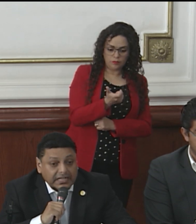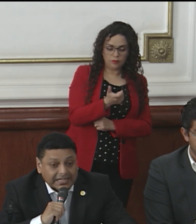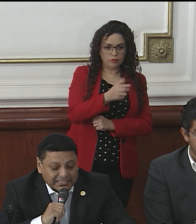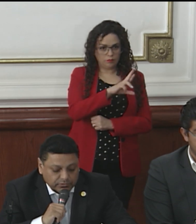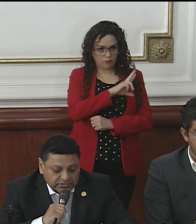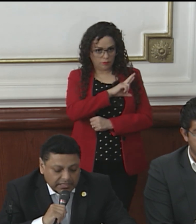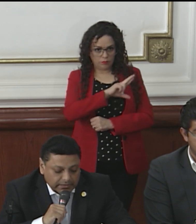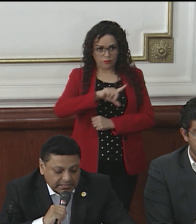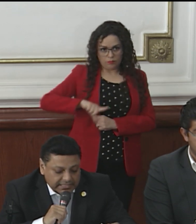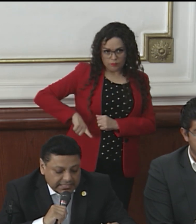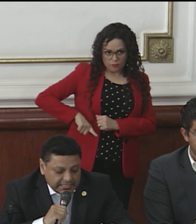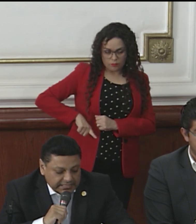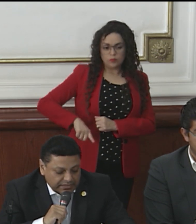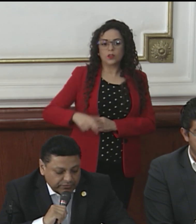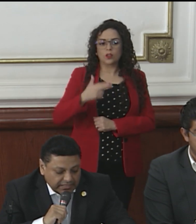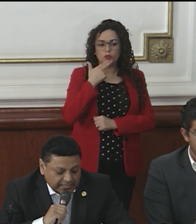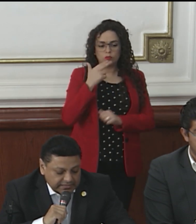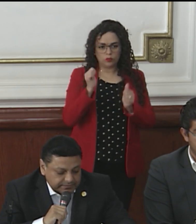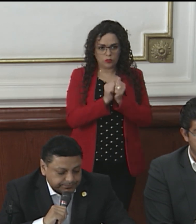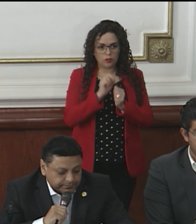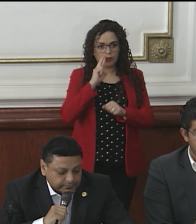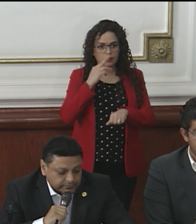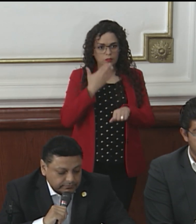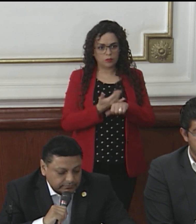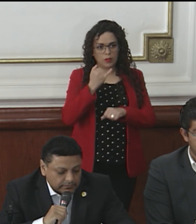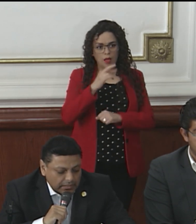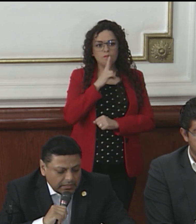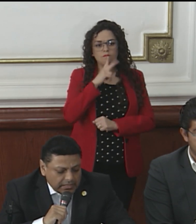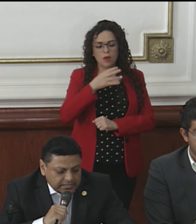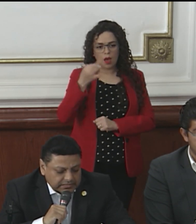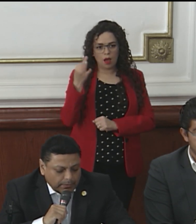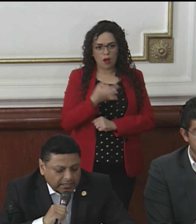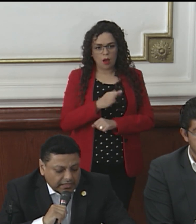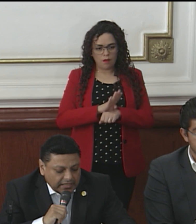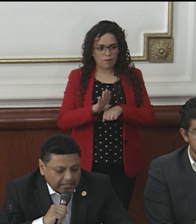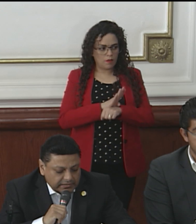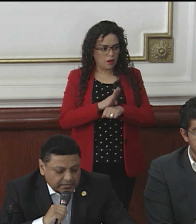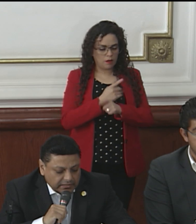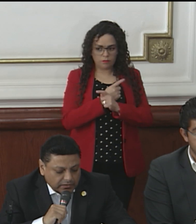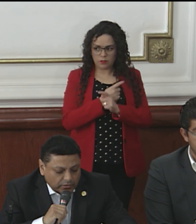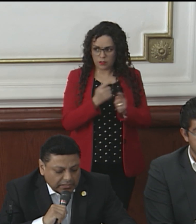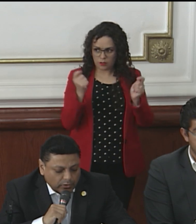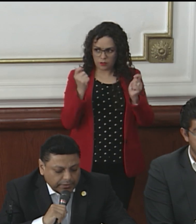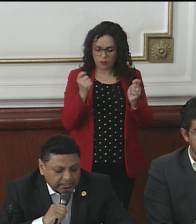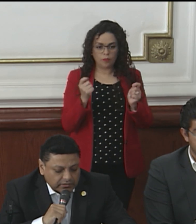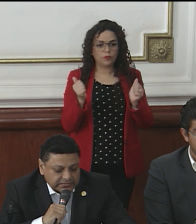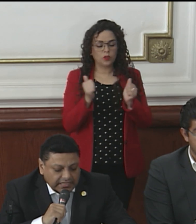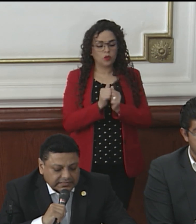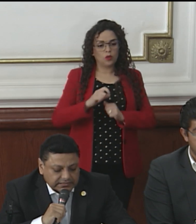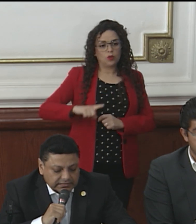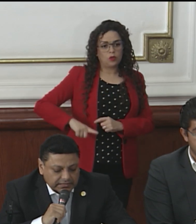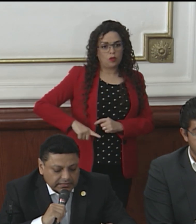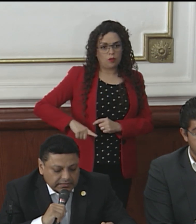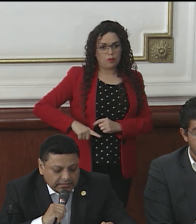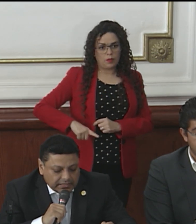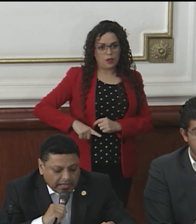manera responsable y eficaz. Se trabajará con el gobierno